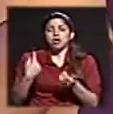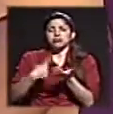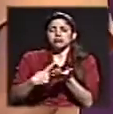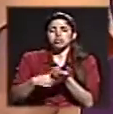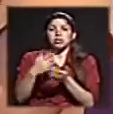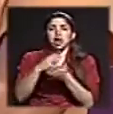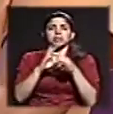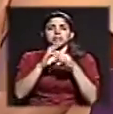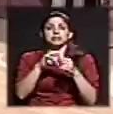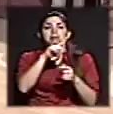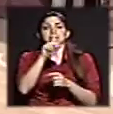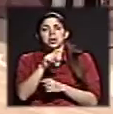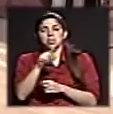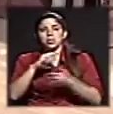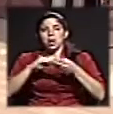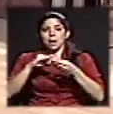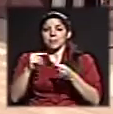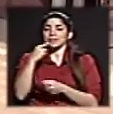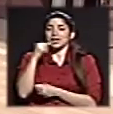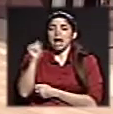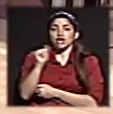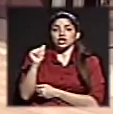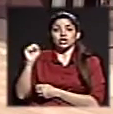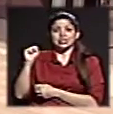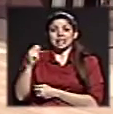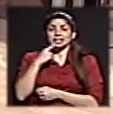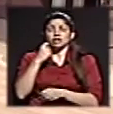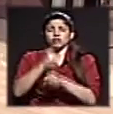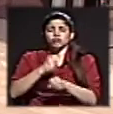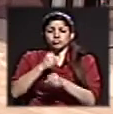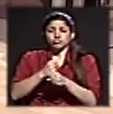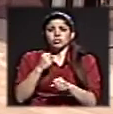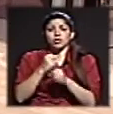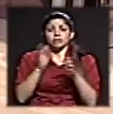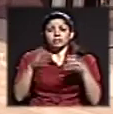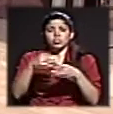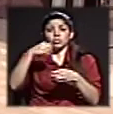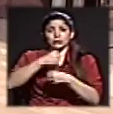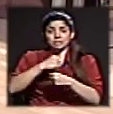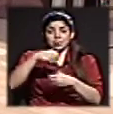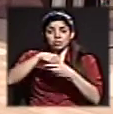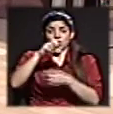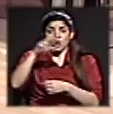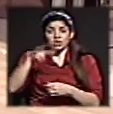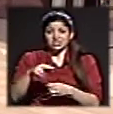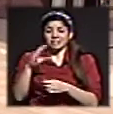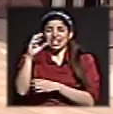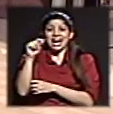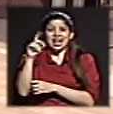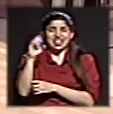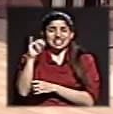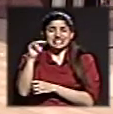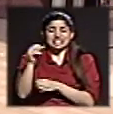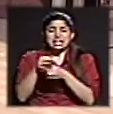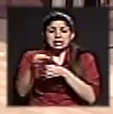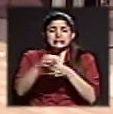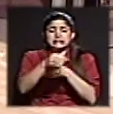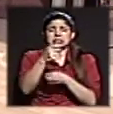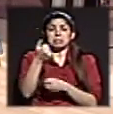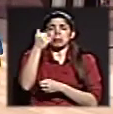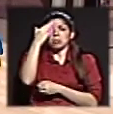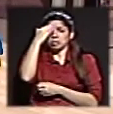de las preguntas o comentarios que han llegado. Dice Antonio Salas, la operatividad municipal en Costa Rica es clandestina, se sabe poco. ¿Se